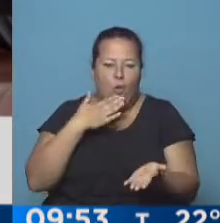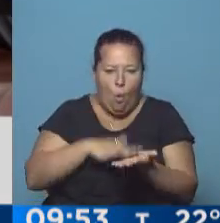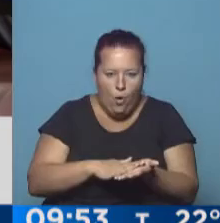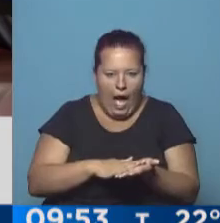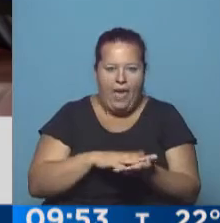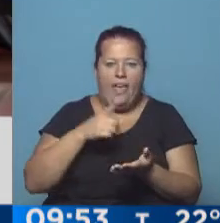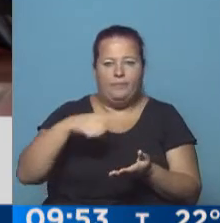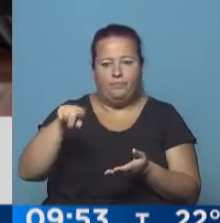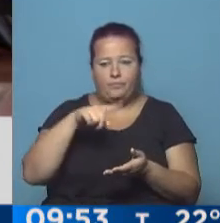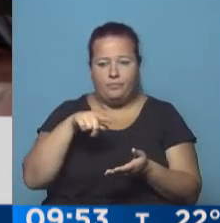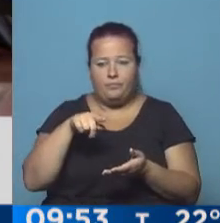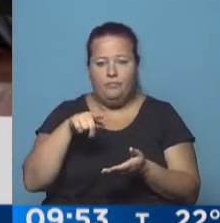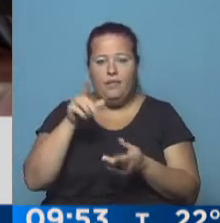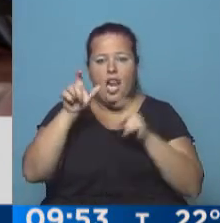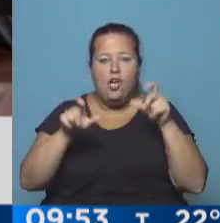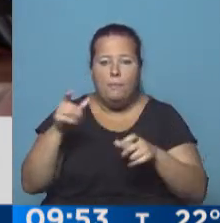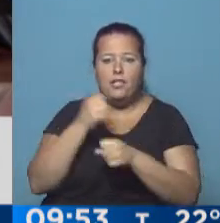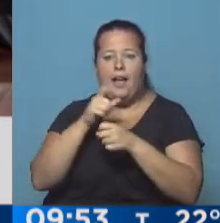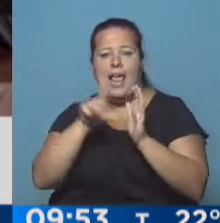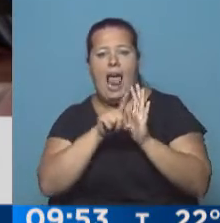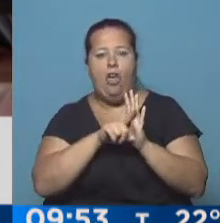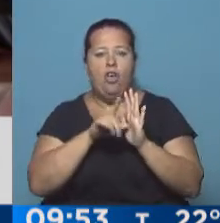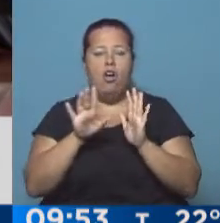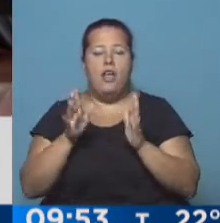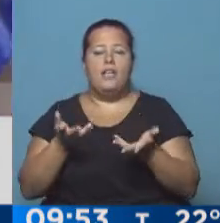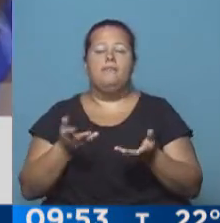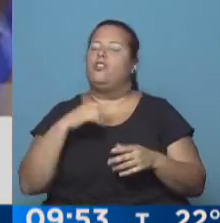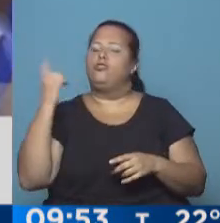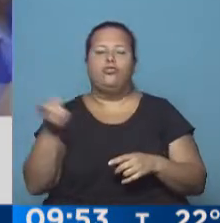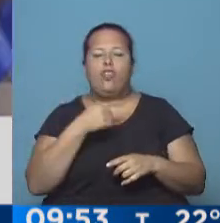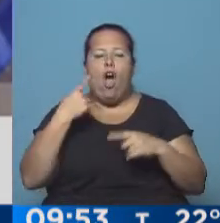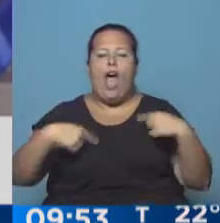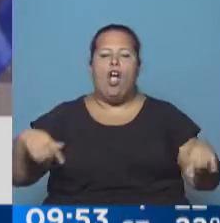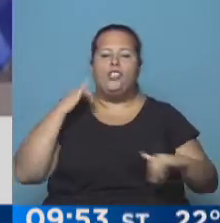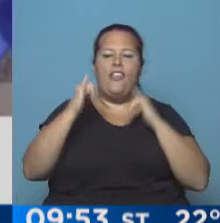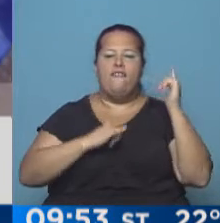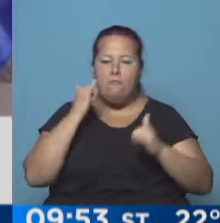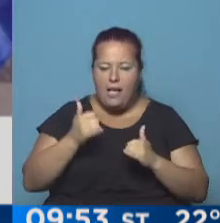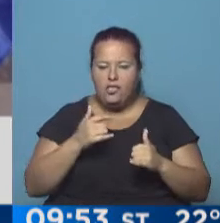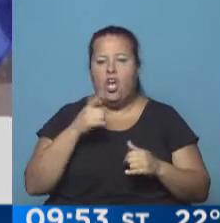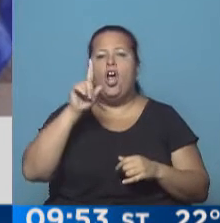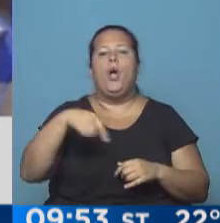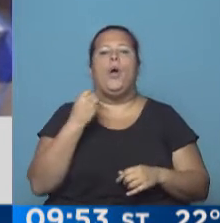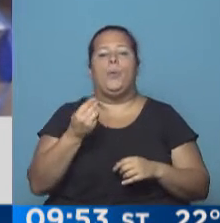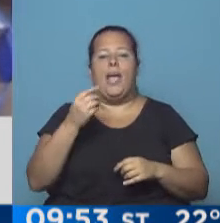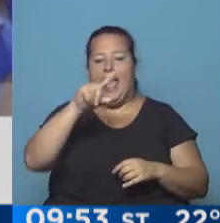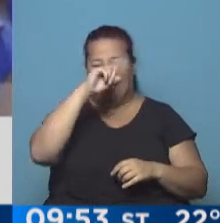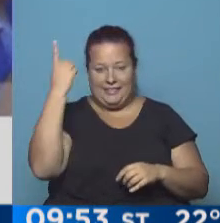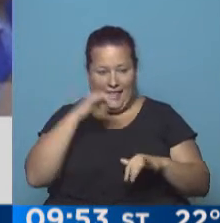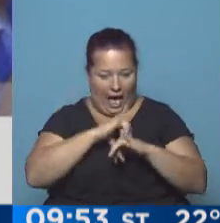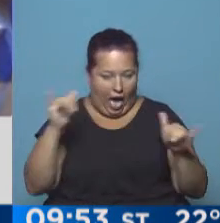juradas de los funcionarios, de los legisladores. A toda aquella información que es producida por el